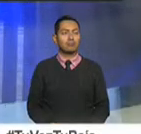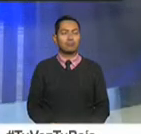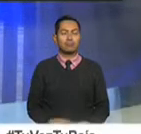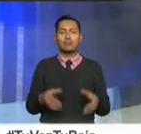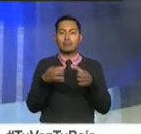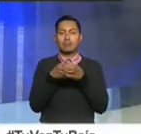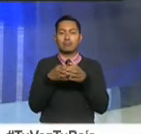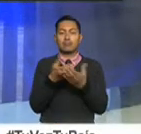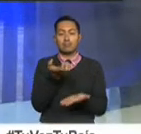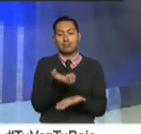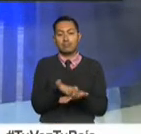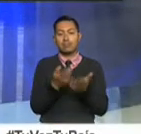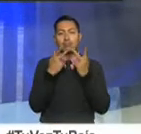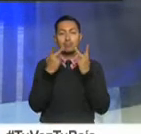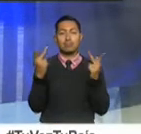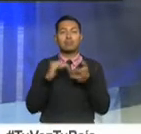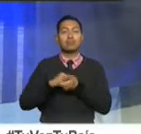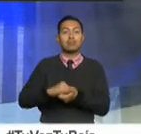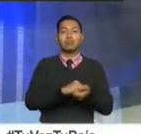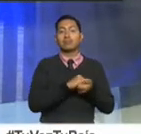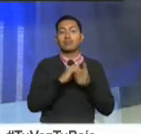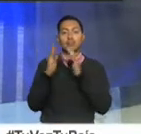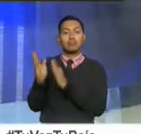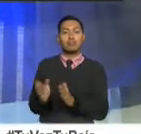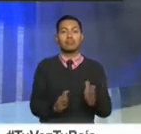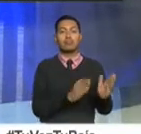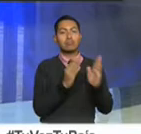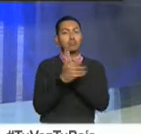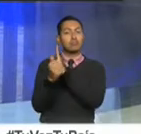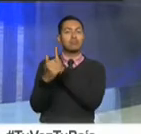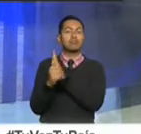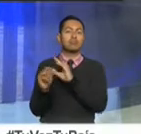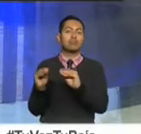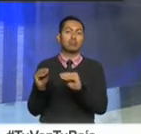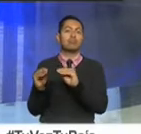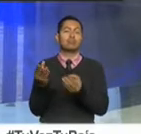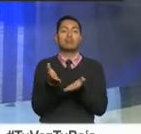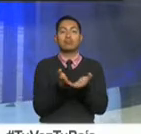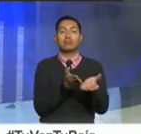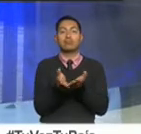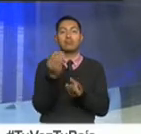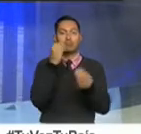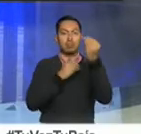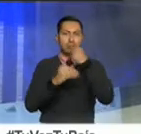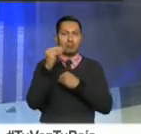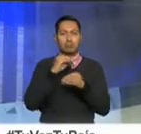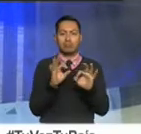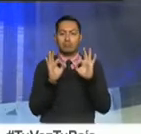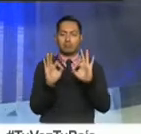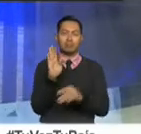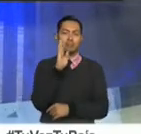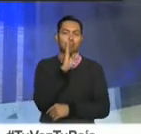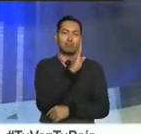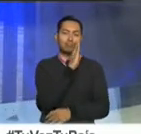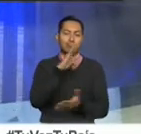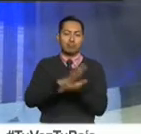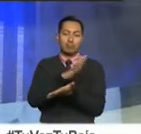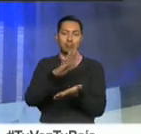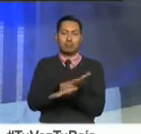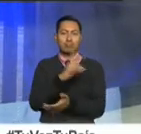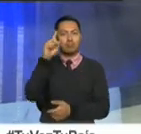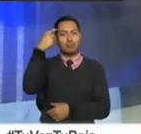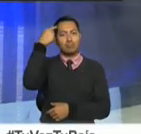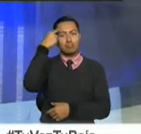Asociaciones de la economía popular y solidaria se organizaron y capacitaron para brindar servicio de alimentación en los bares escolares de unidades